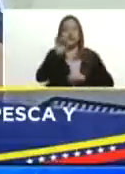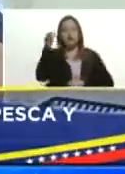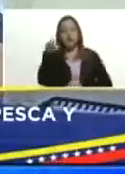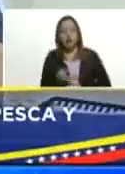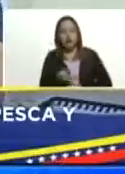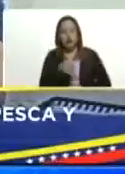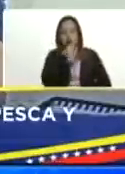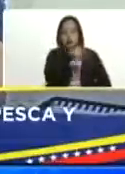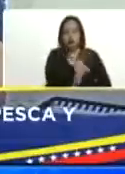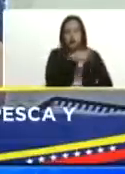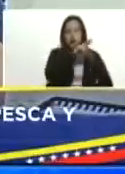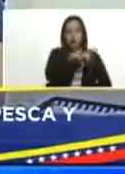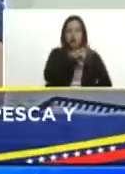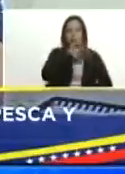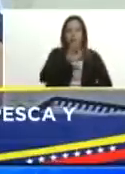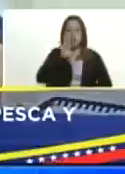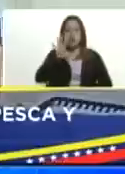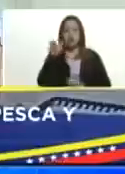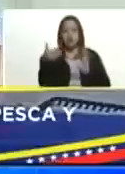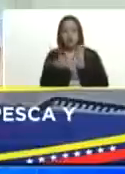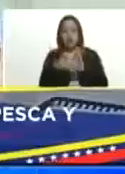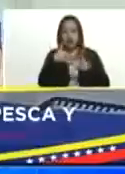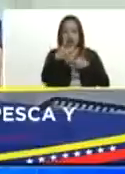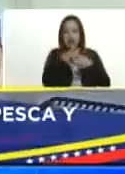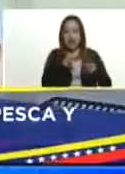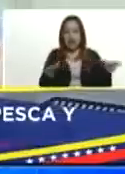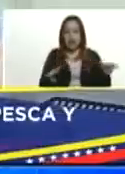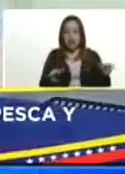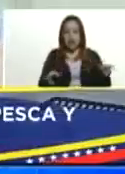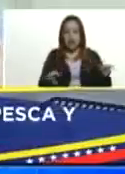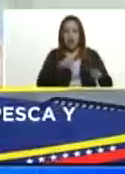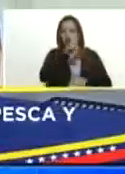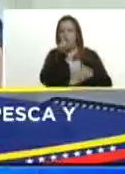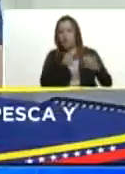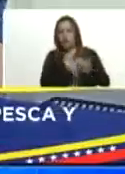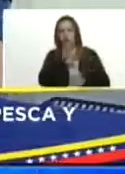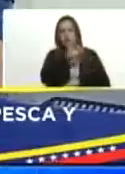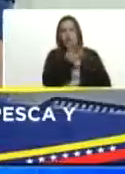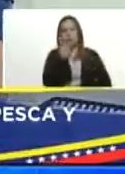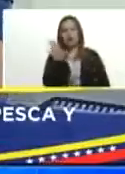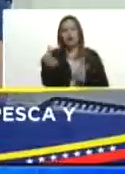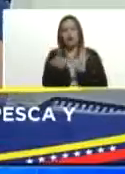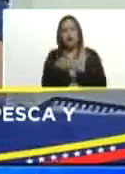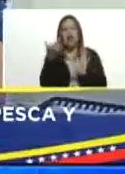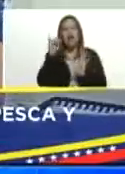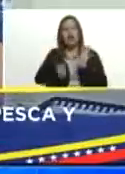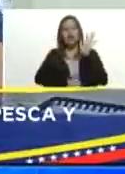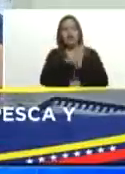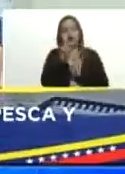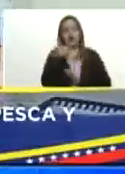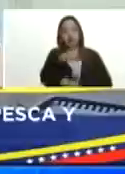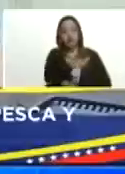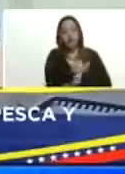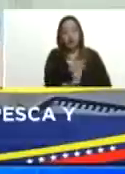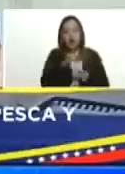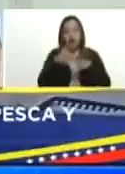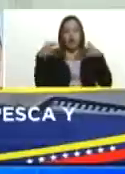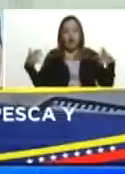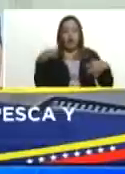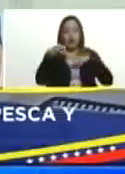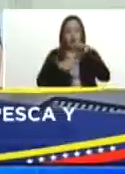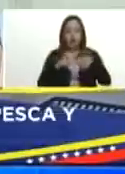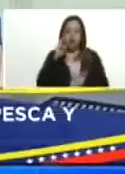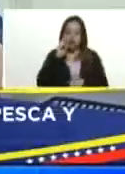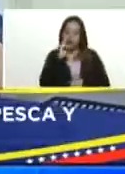esas 235 mil hectáreas, unas 34 mil responden al sector acuícola como tal. Nuestras grandes especies, bueno, usted pudo